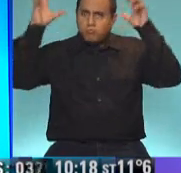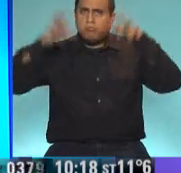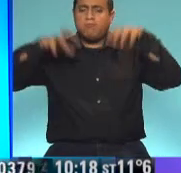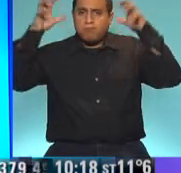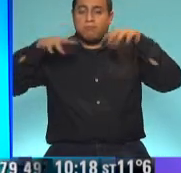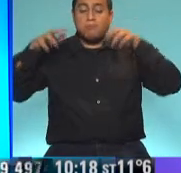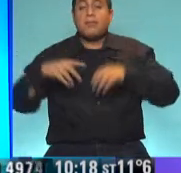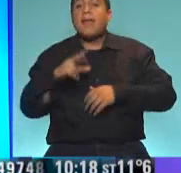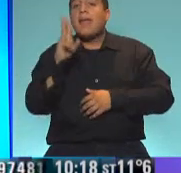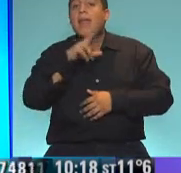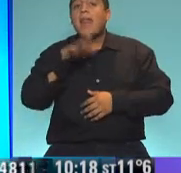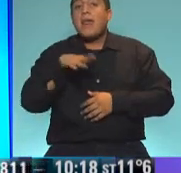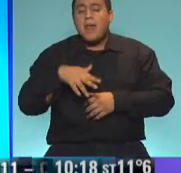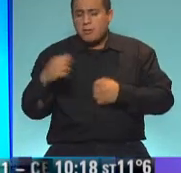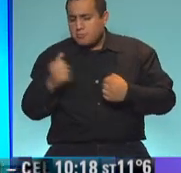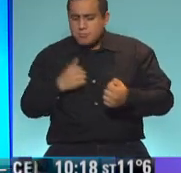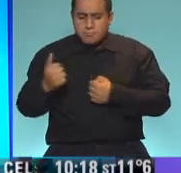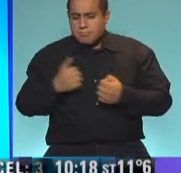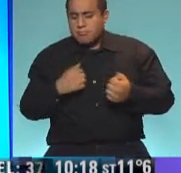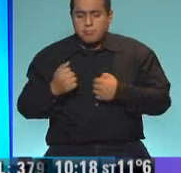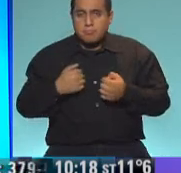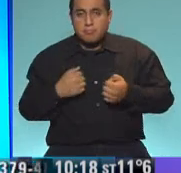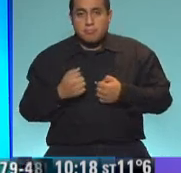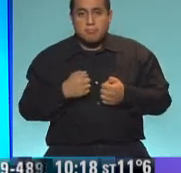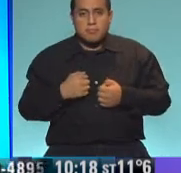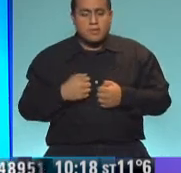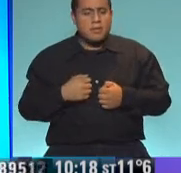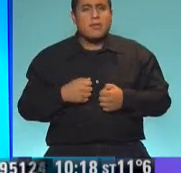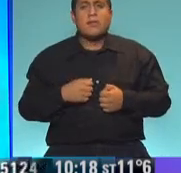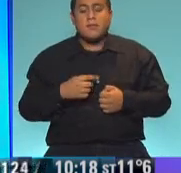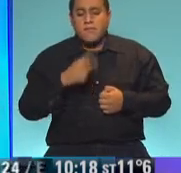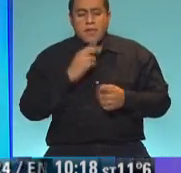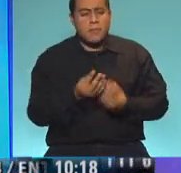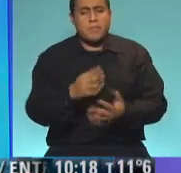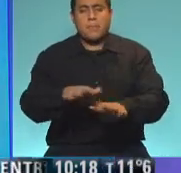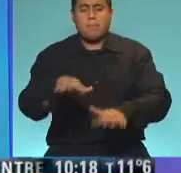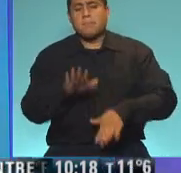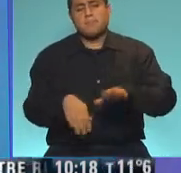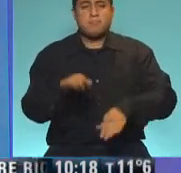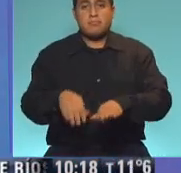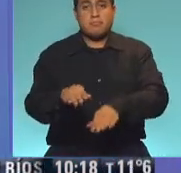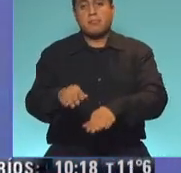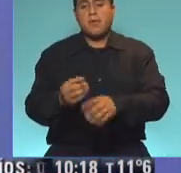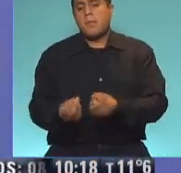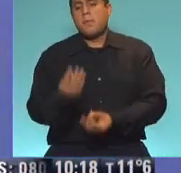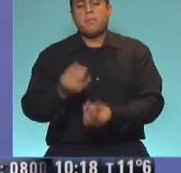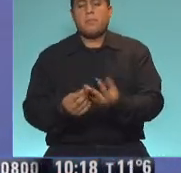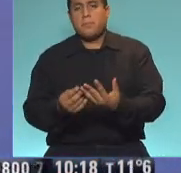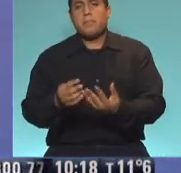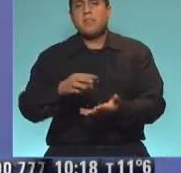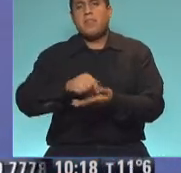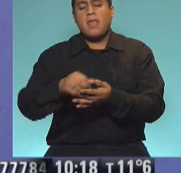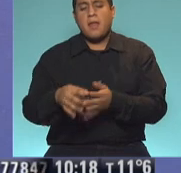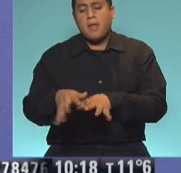Una niña corre sobre el verde, chapotea, y el barro y el pasto se le meten por entre